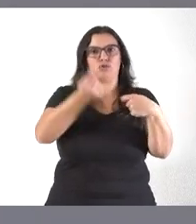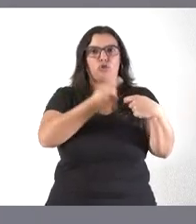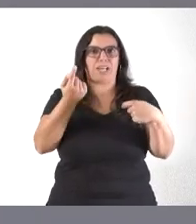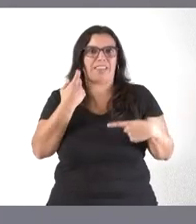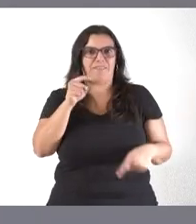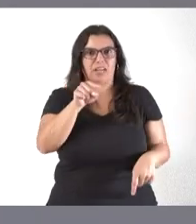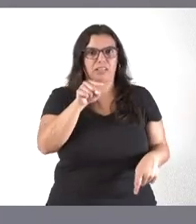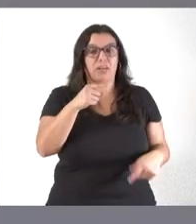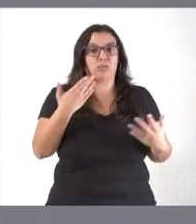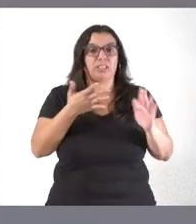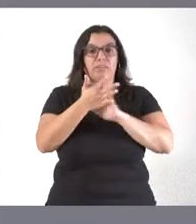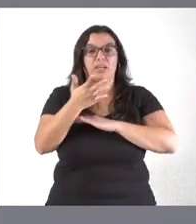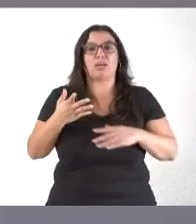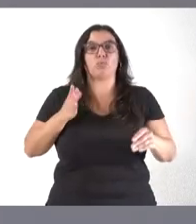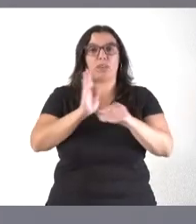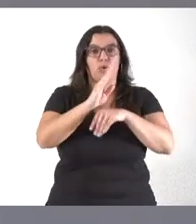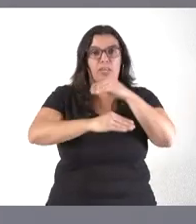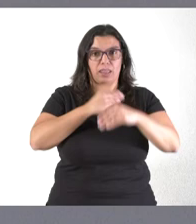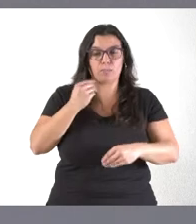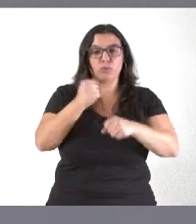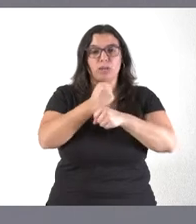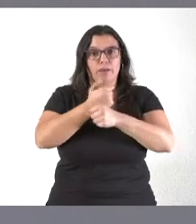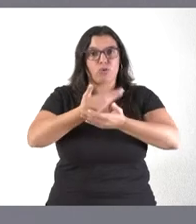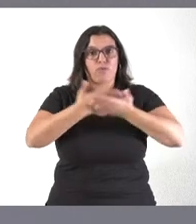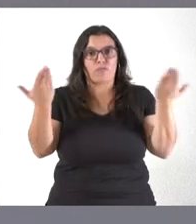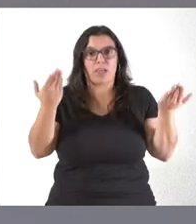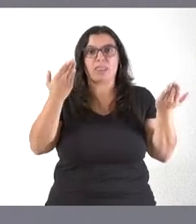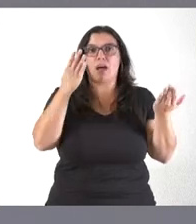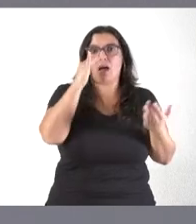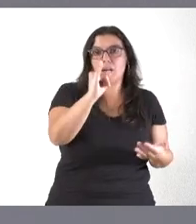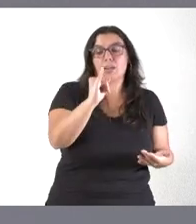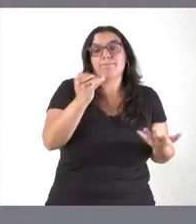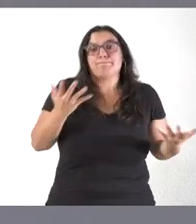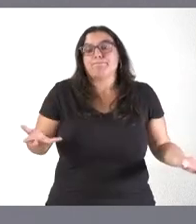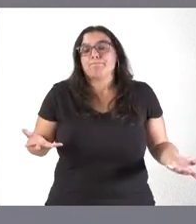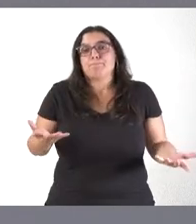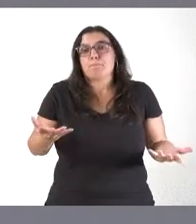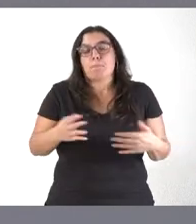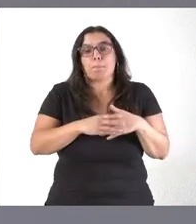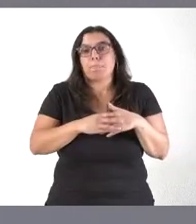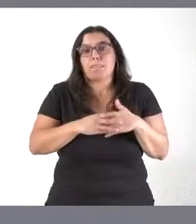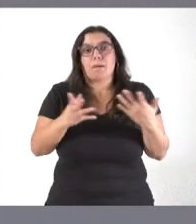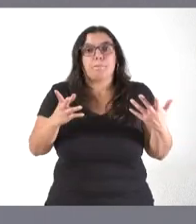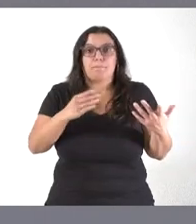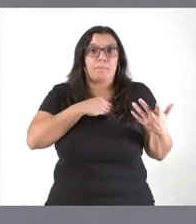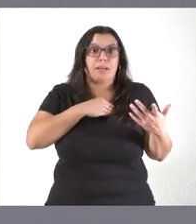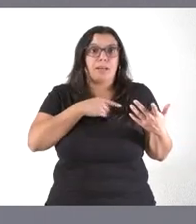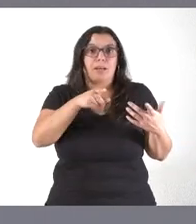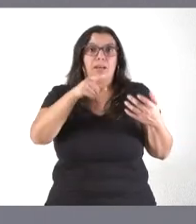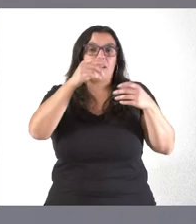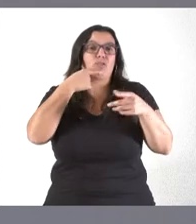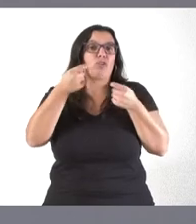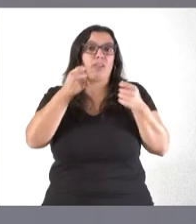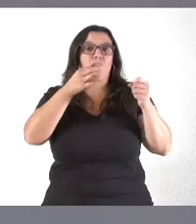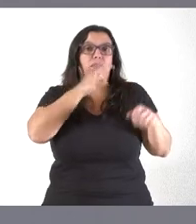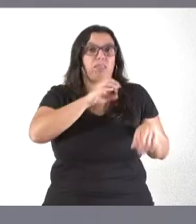Por tanto la subvención la pusimos el trabajo y la confianza la tienen a partir de ahí pues lamentamos su renuncia pero